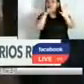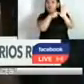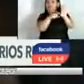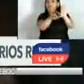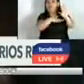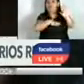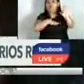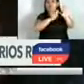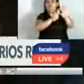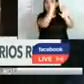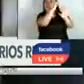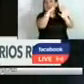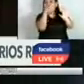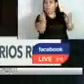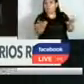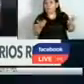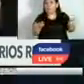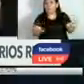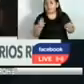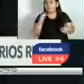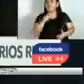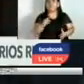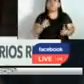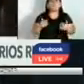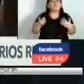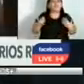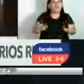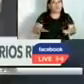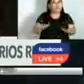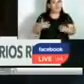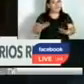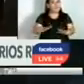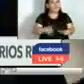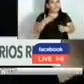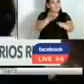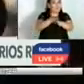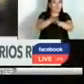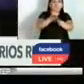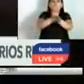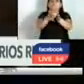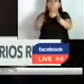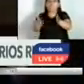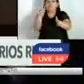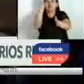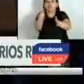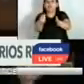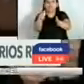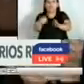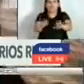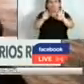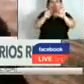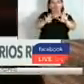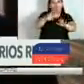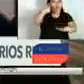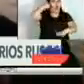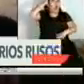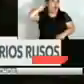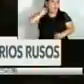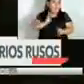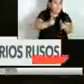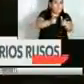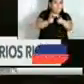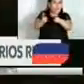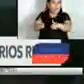país. Se produjo este hecho apenas 9 días después del rapto a manos de hombres armados